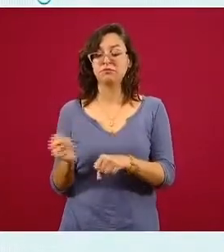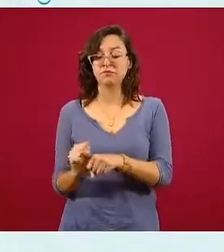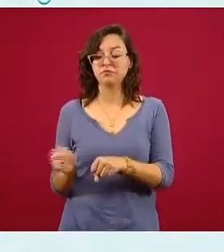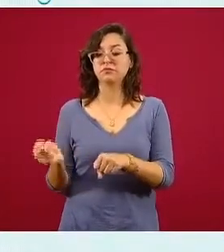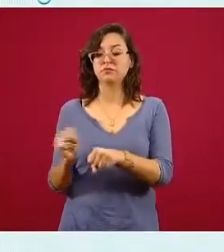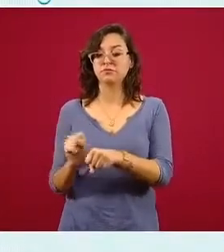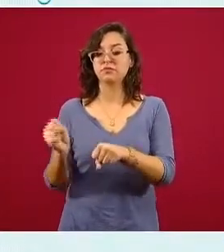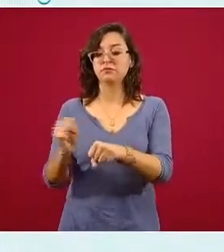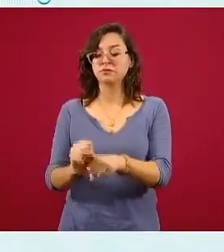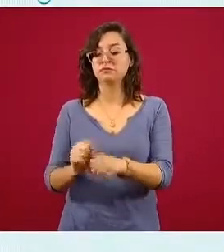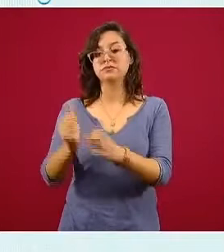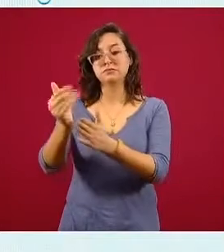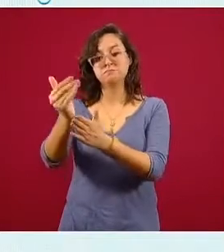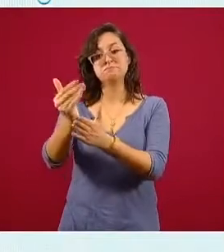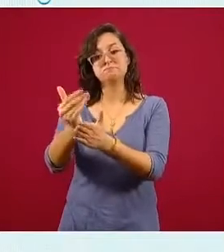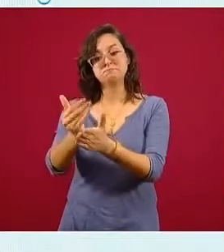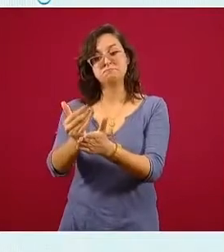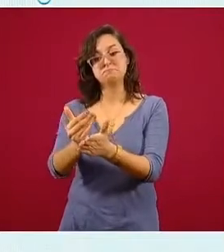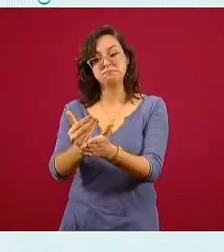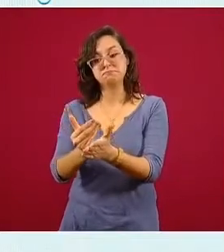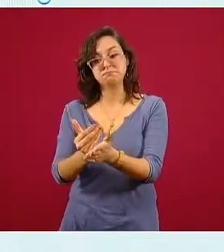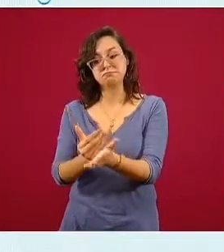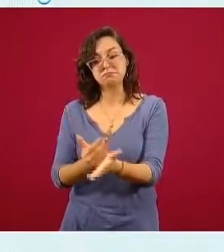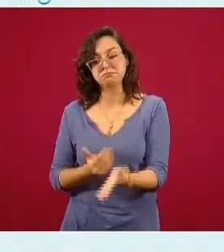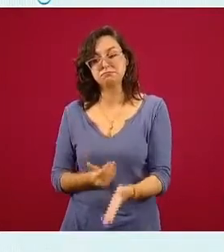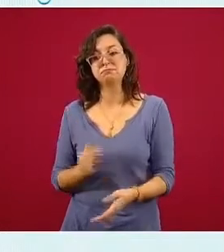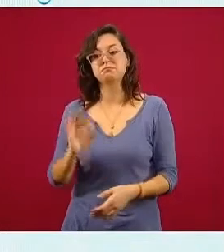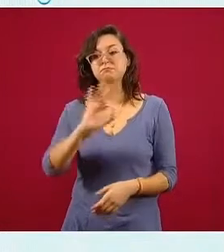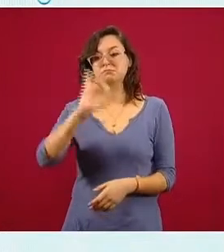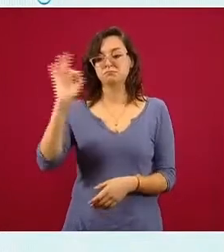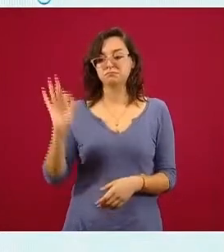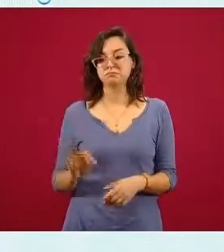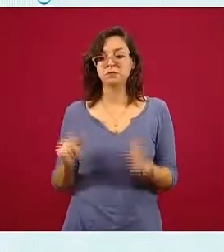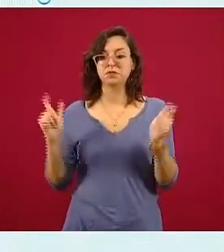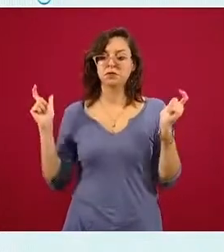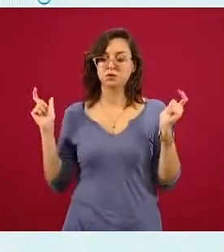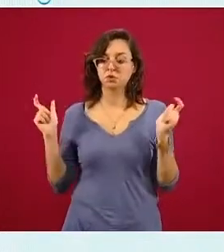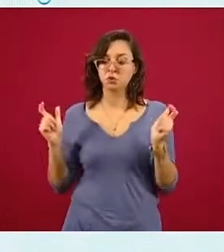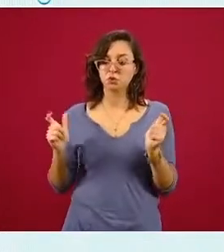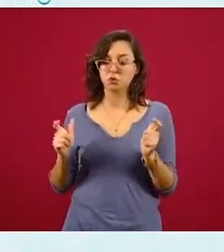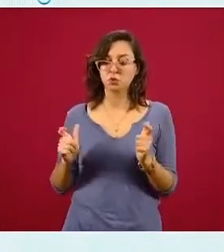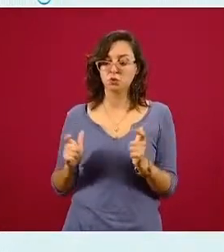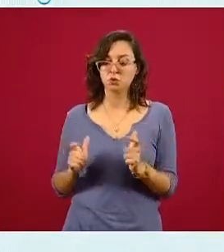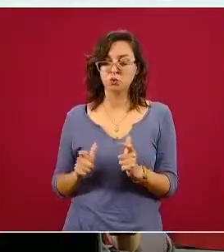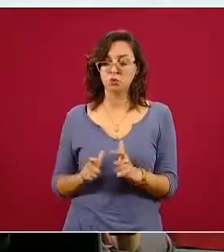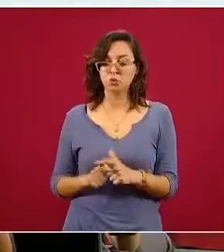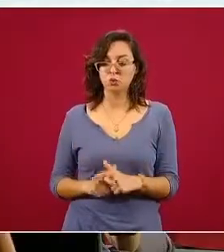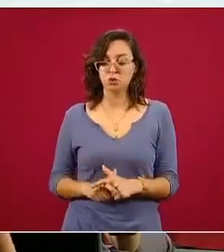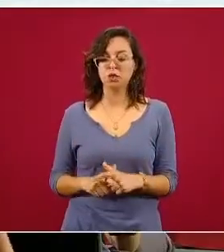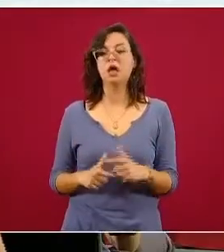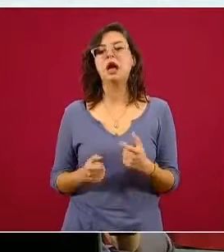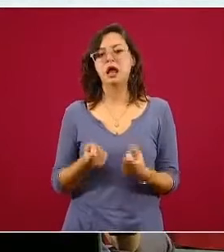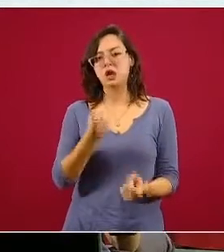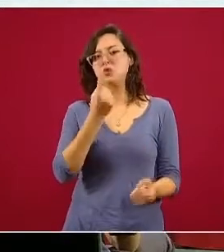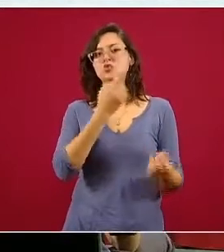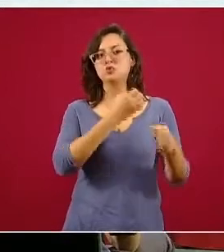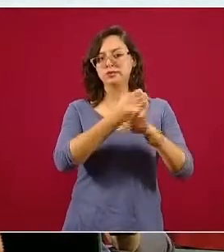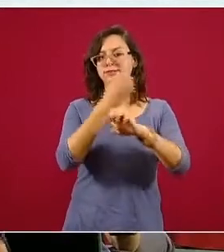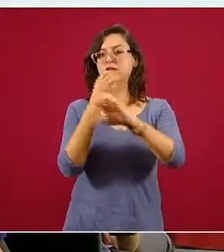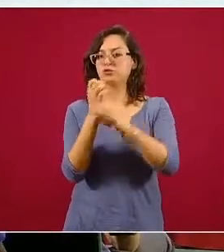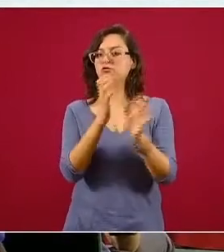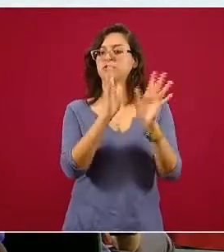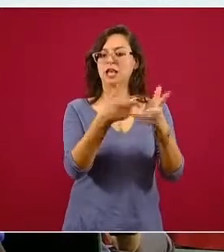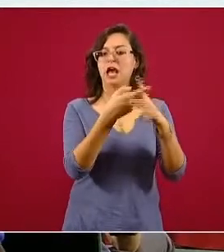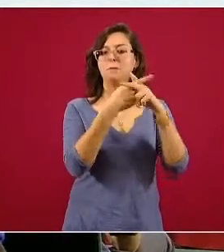semana con semana menos casos, y por lo tanto este porcentaje puede irse todavía reduciendo más, como lo vamos a ver en algunas